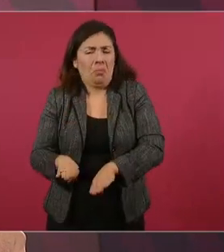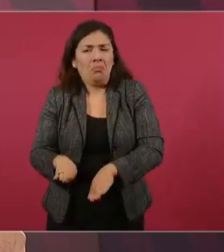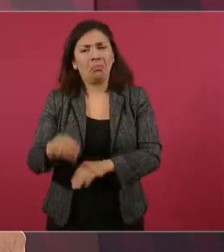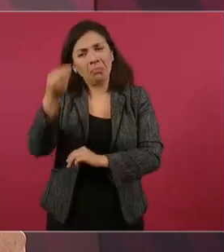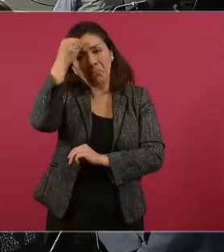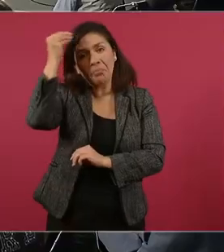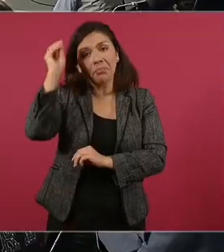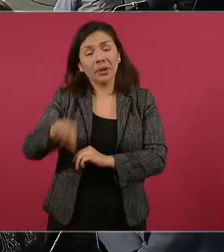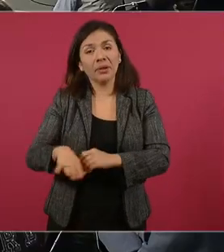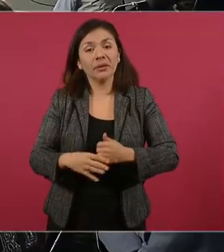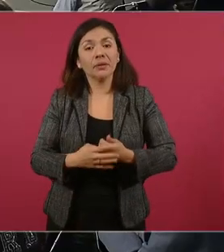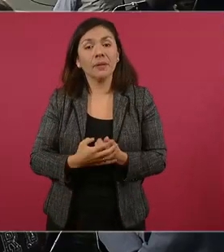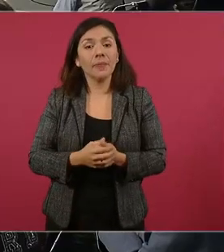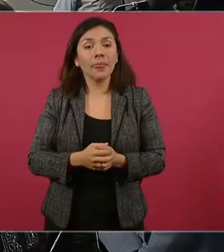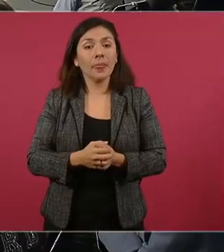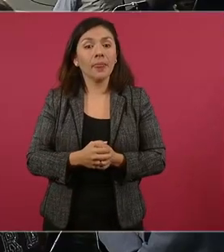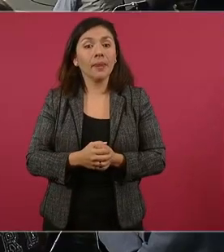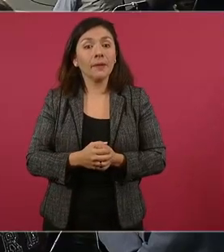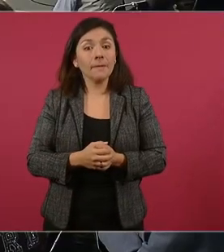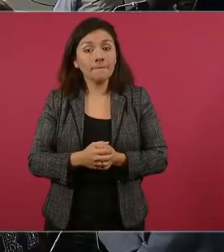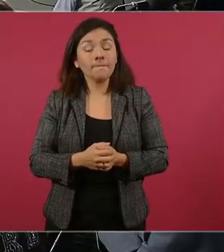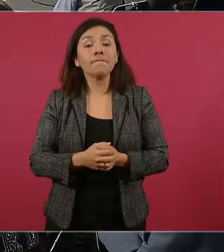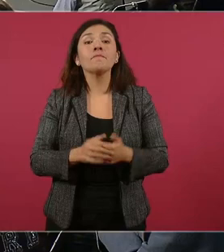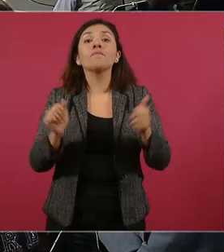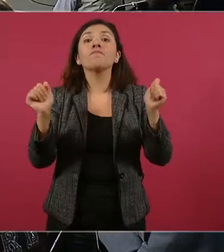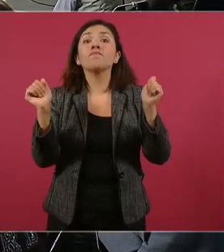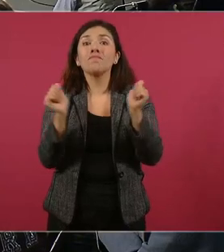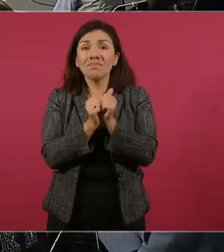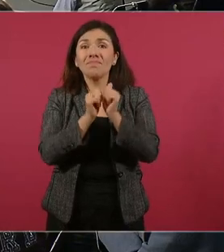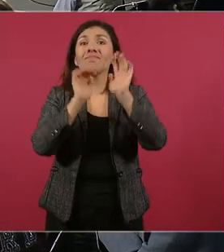Y les aplicaron una multa